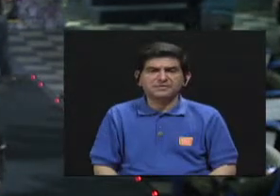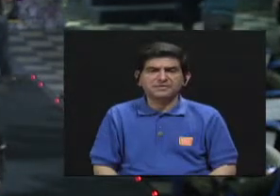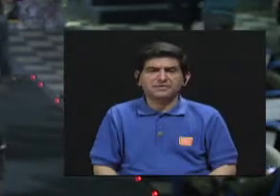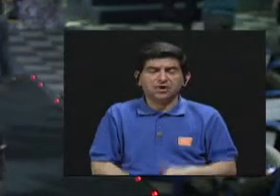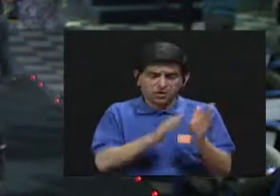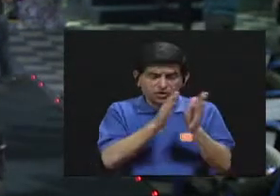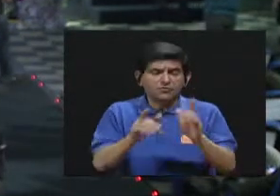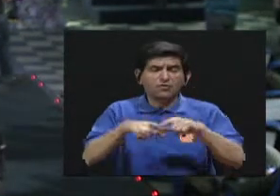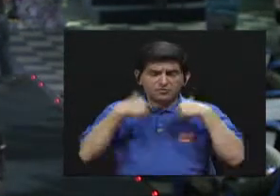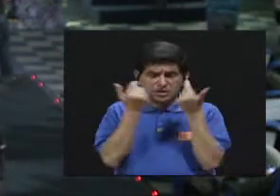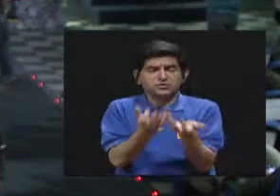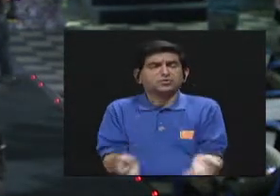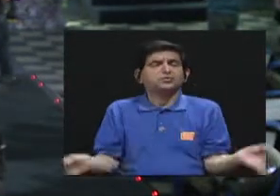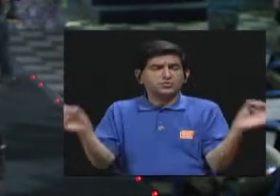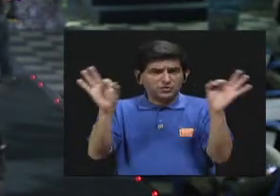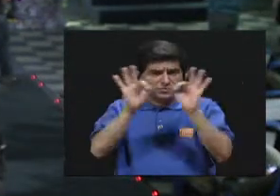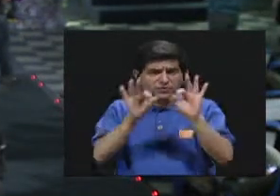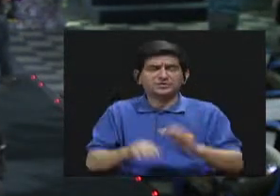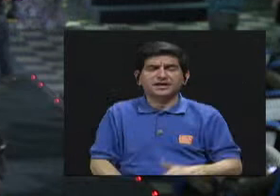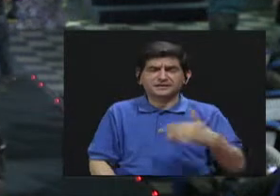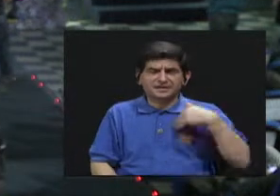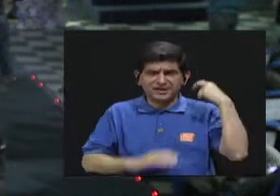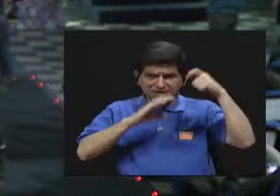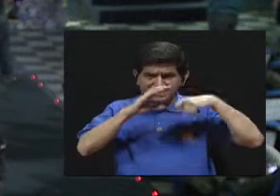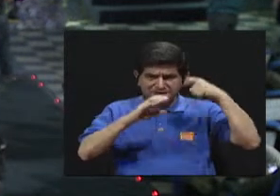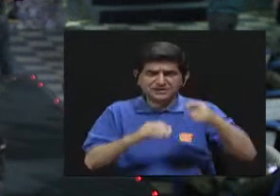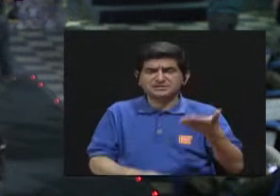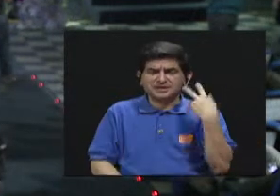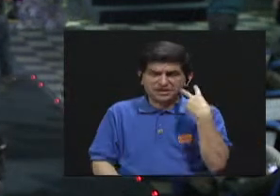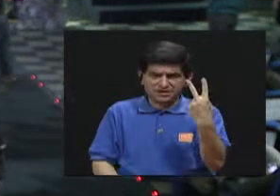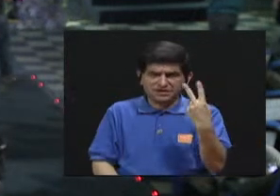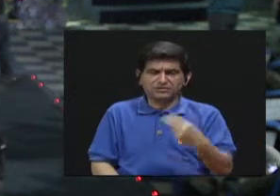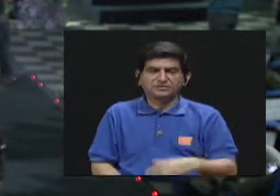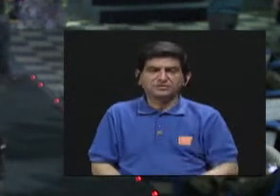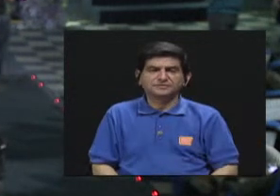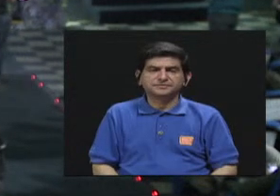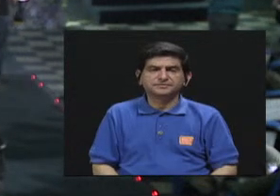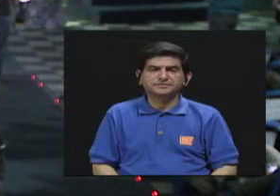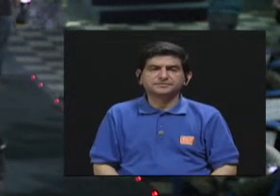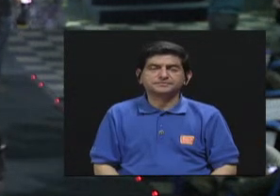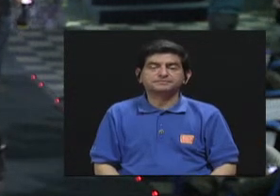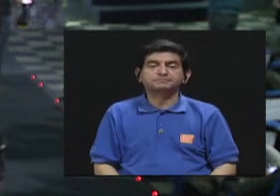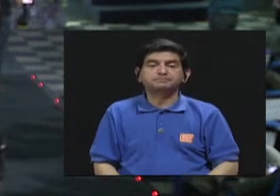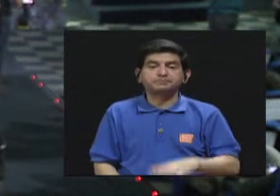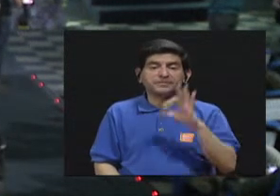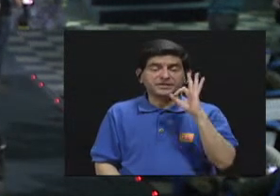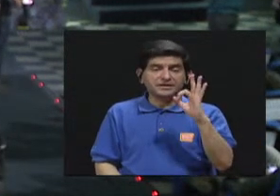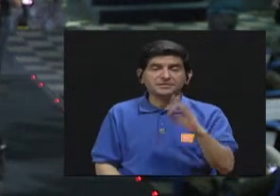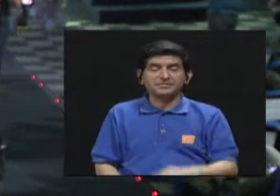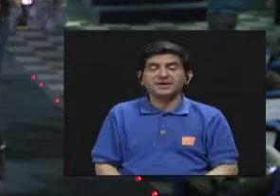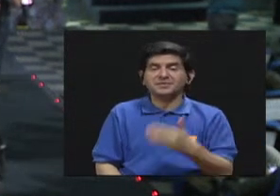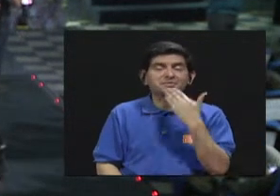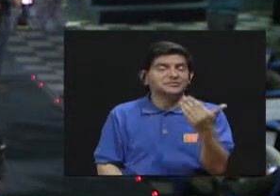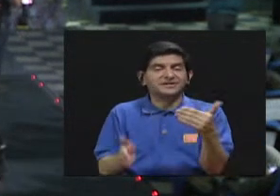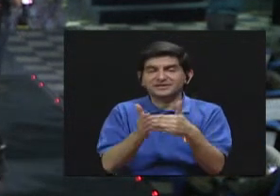de colectivos es fundamental en el cine y en el audiovisual. Bueno, o sea, queremos agradecerle de